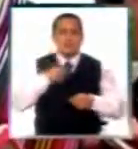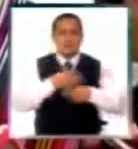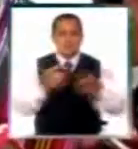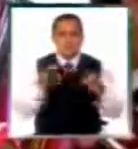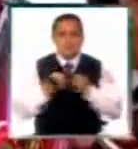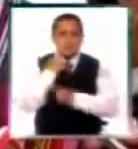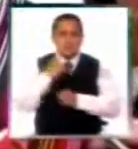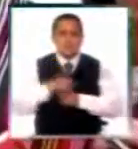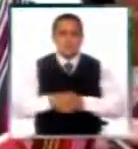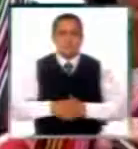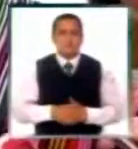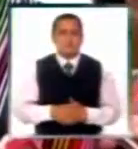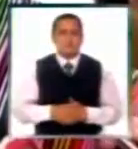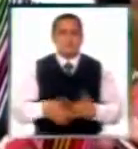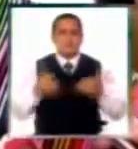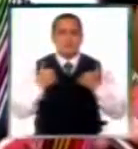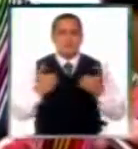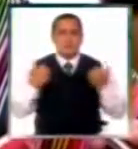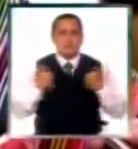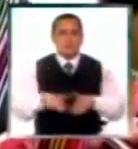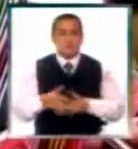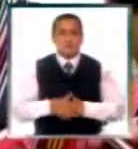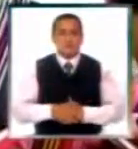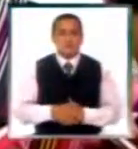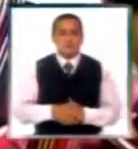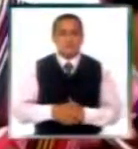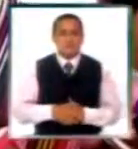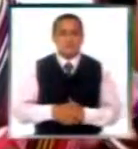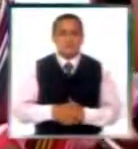fuerzas. Tenemos ya